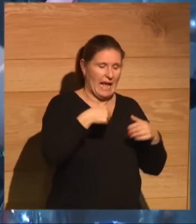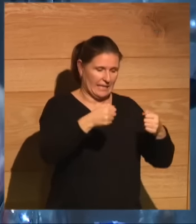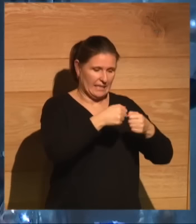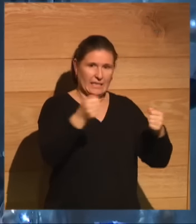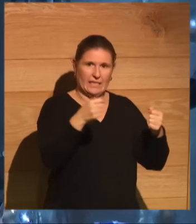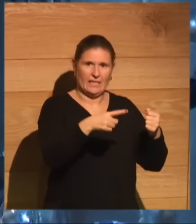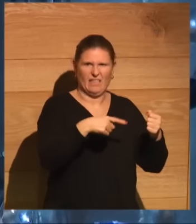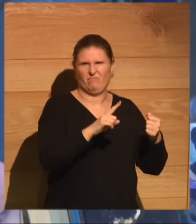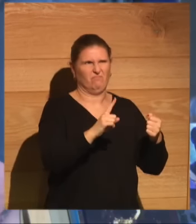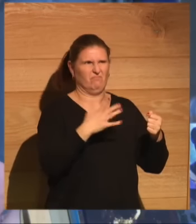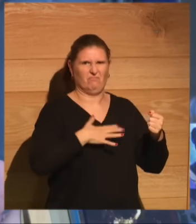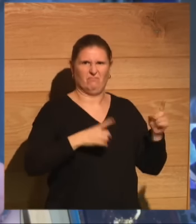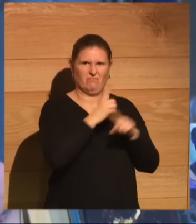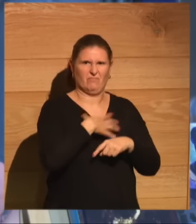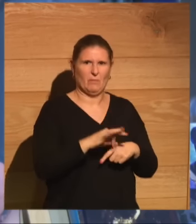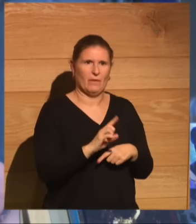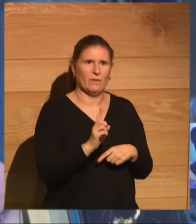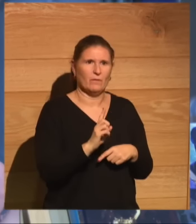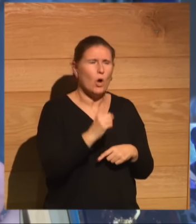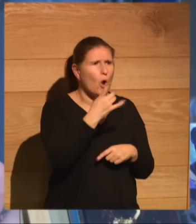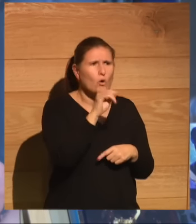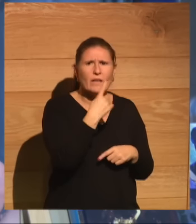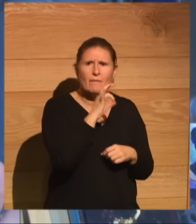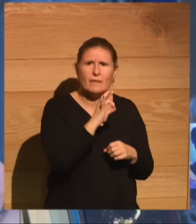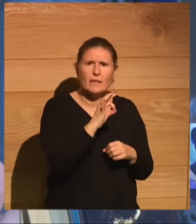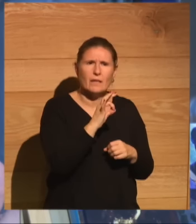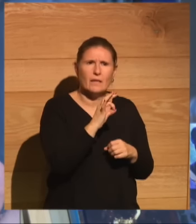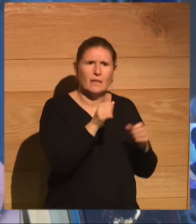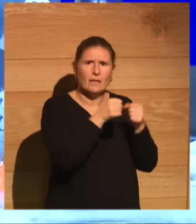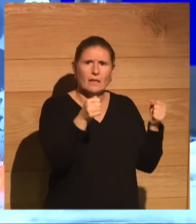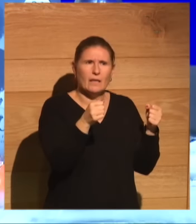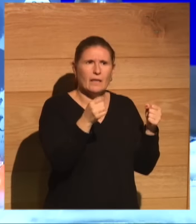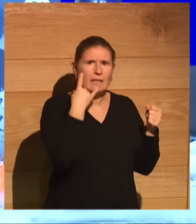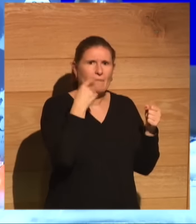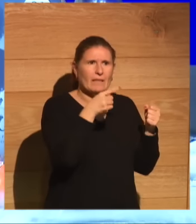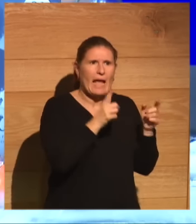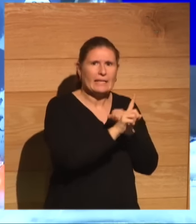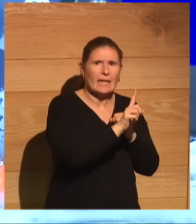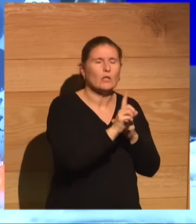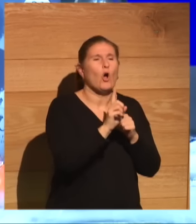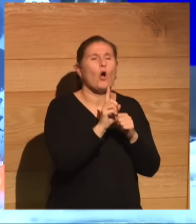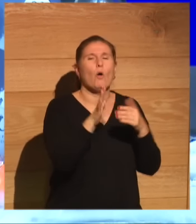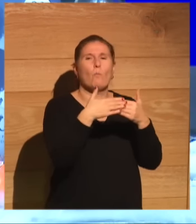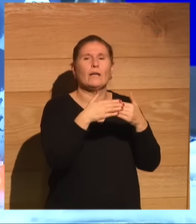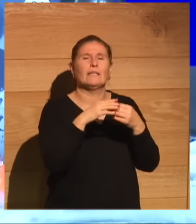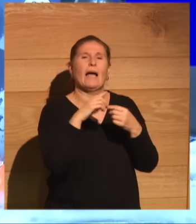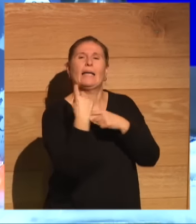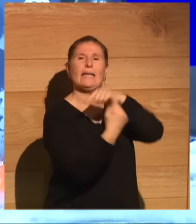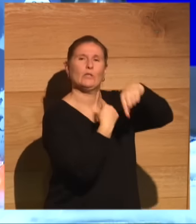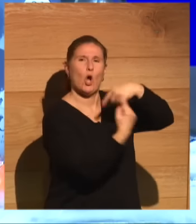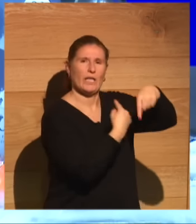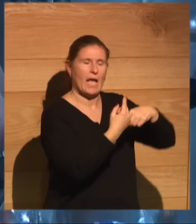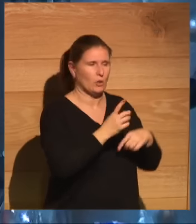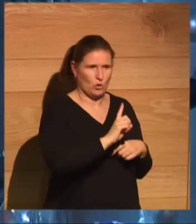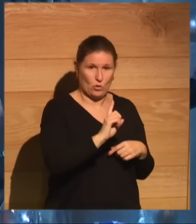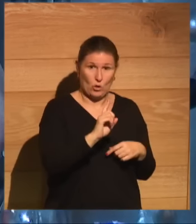No, no, no, y una vez que entra en la cabina y sale, no. Eso es de otra, no, de la segunda. Es una puerta giratoria, pero nunca era una cabina. Su primer cambio, y de hecho